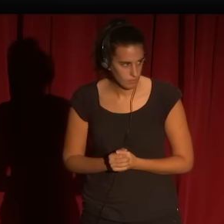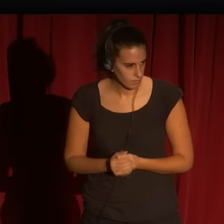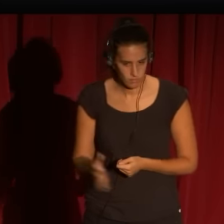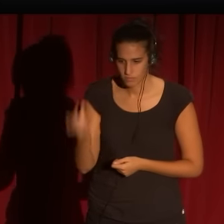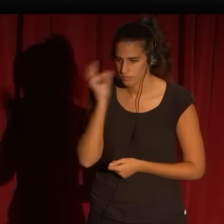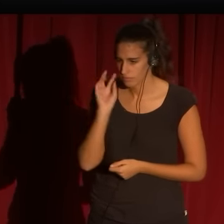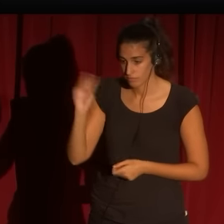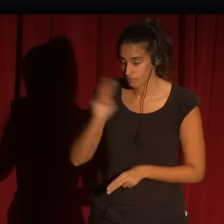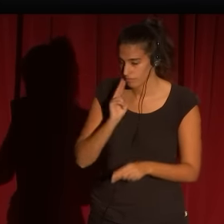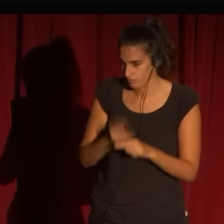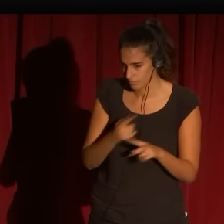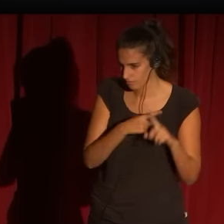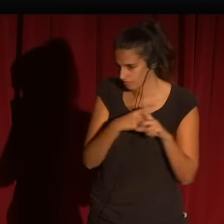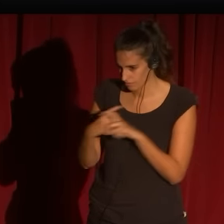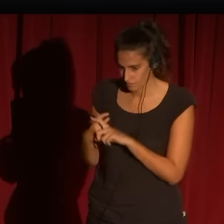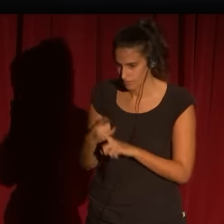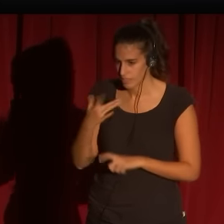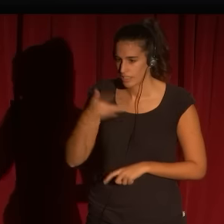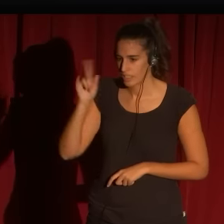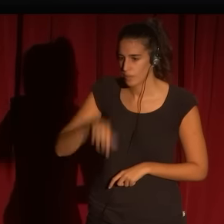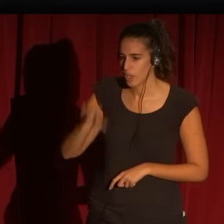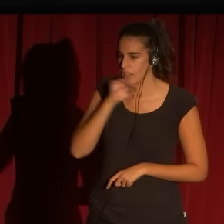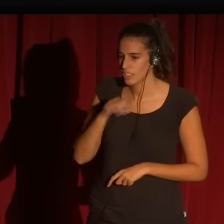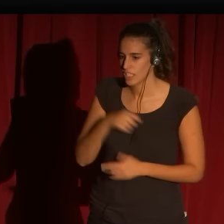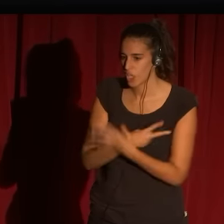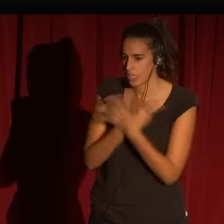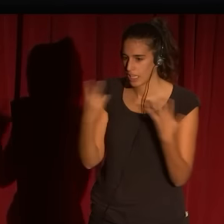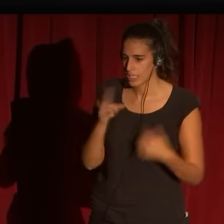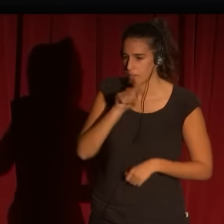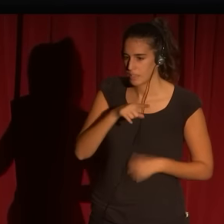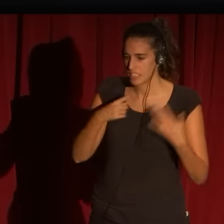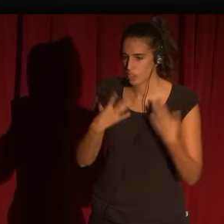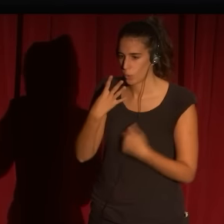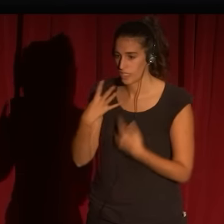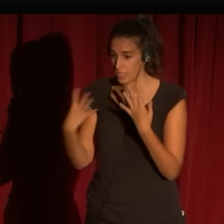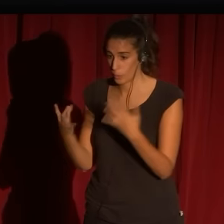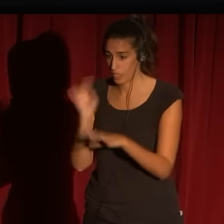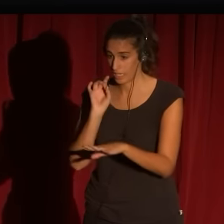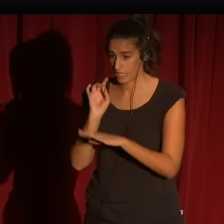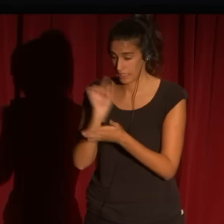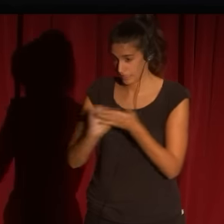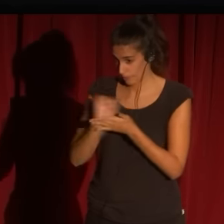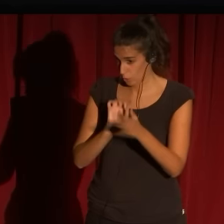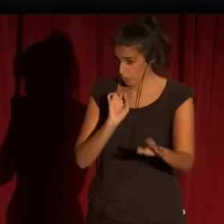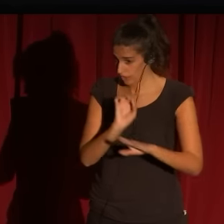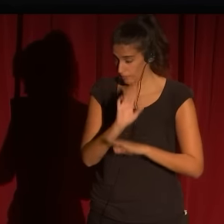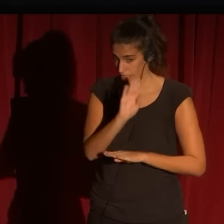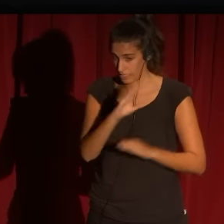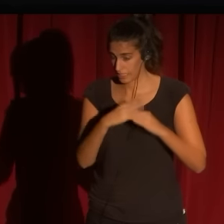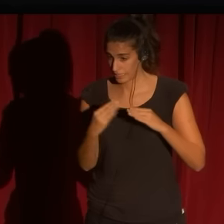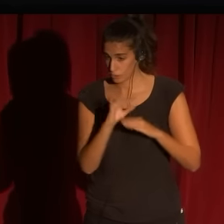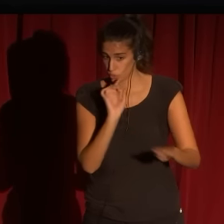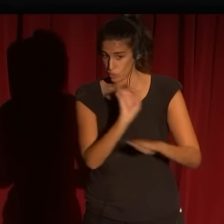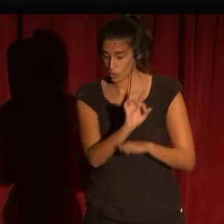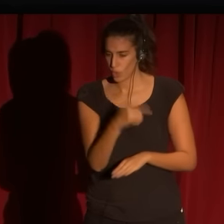mujer artista más conocida del siglo X en 1649 escribiendo una carta a un posible cliente